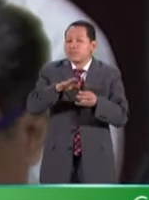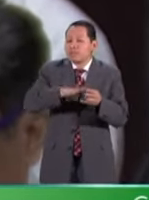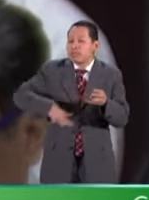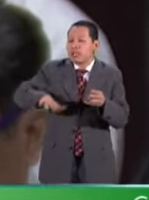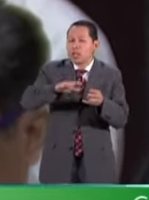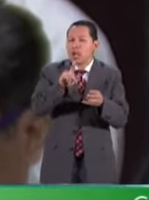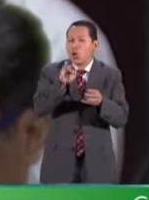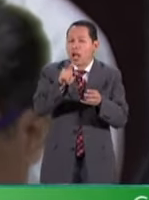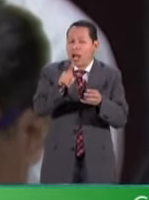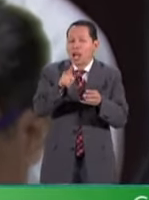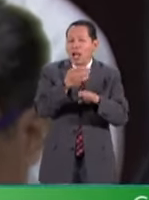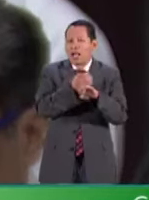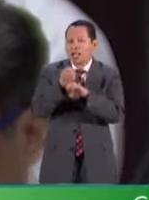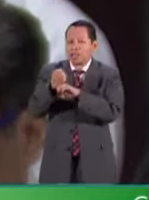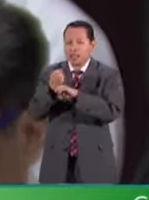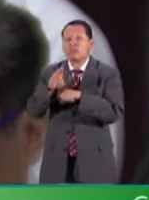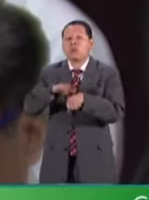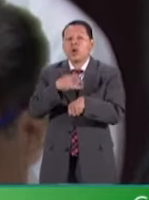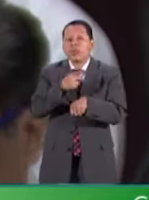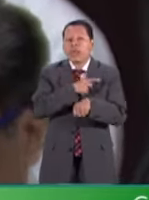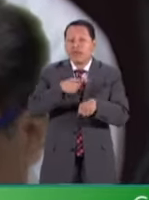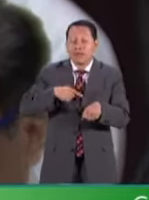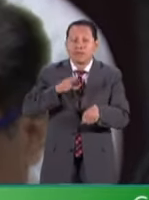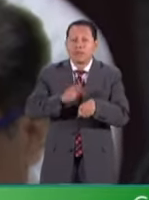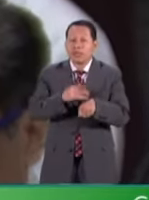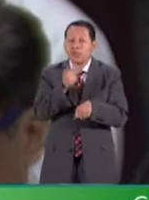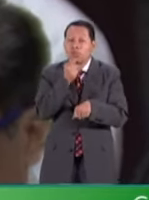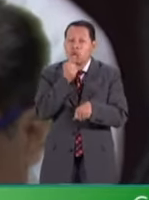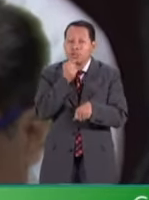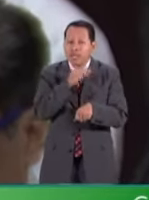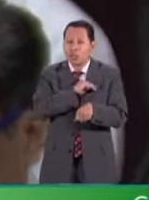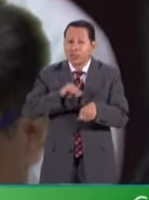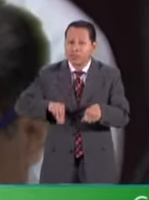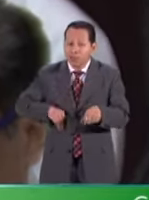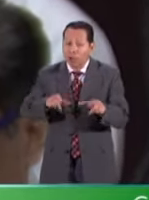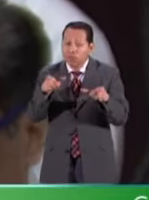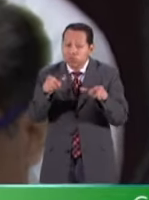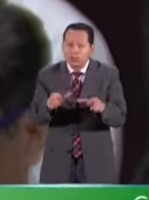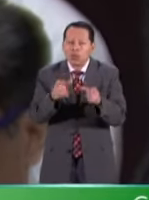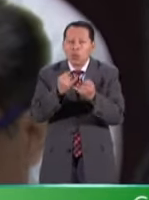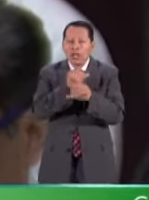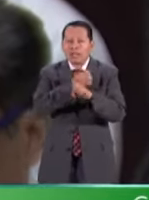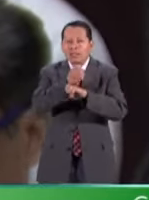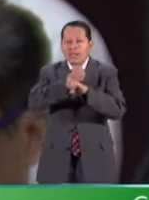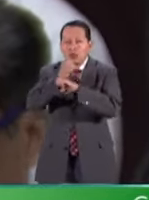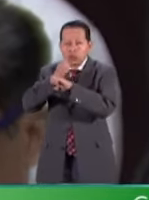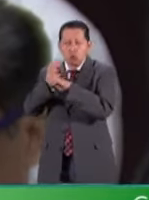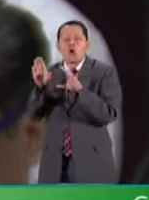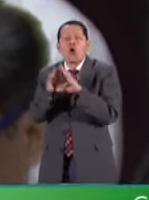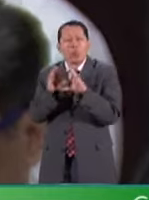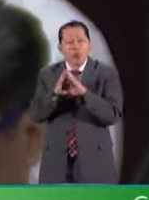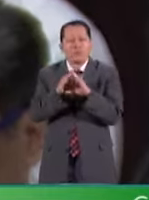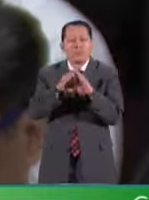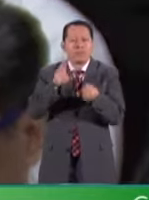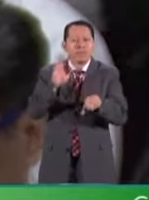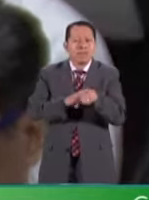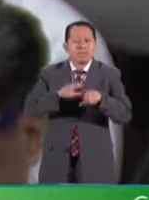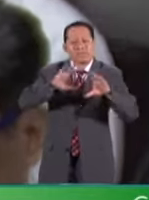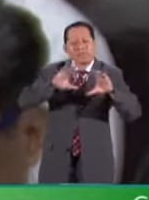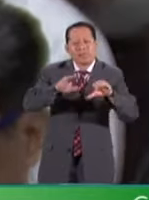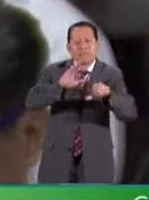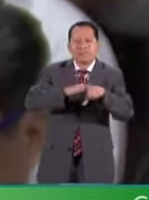lo que debemos recuperar la seguridad civil con policías municipales y de las entidades federativas con capacitación y